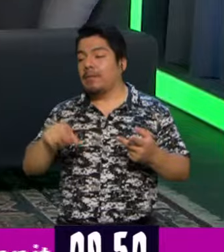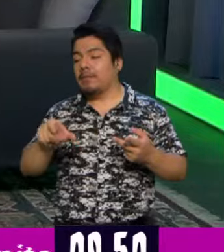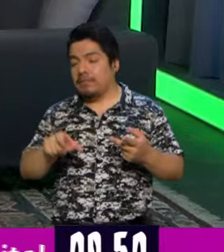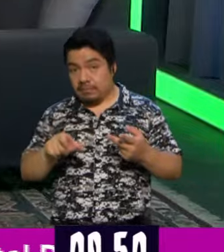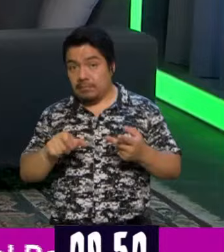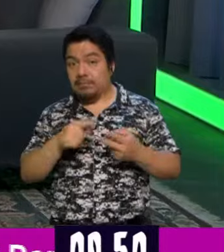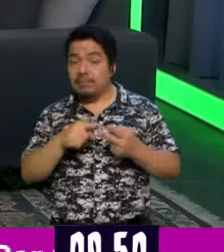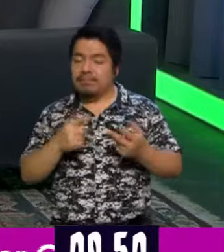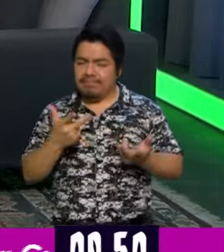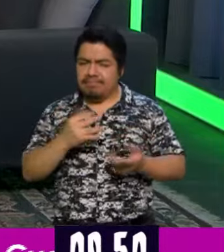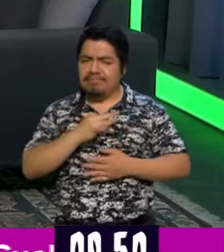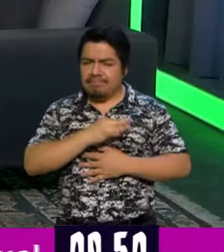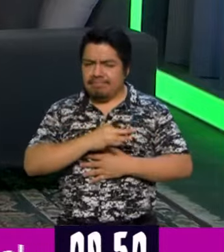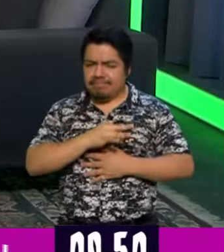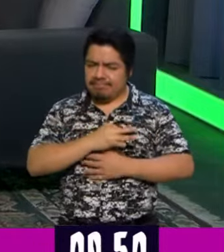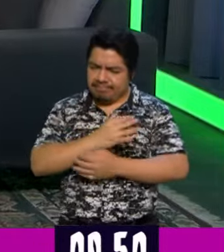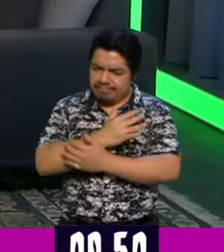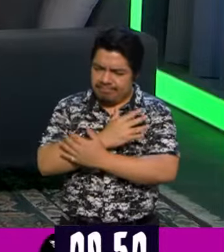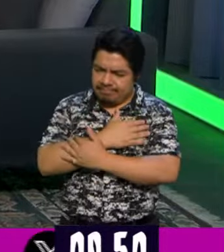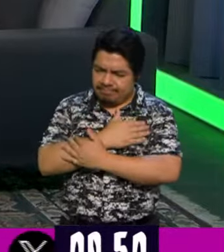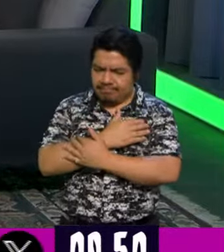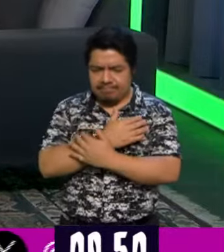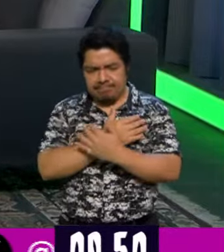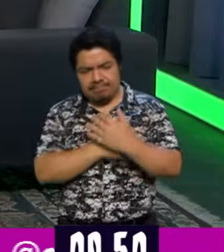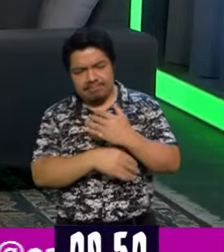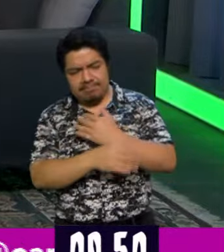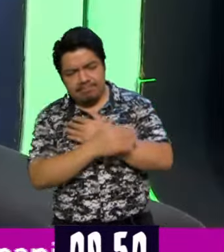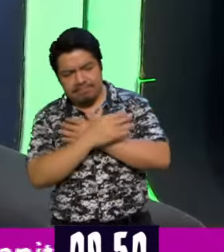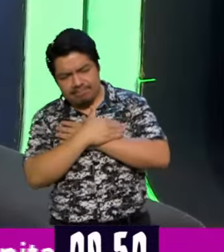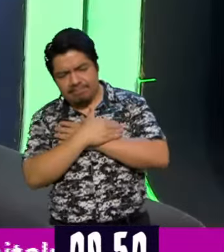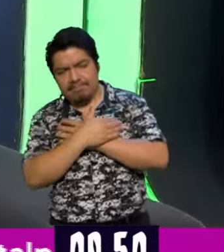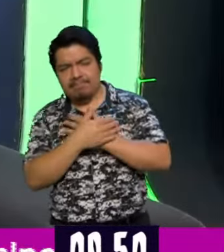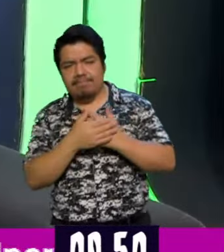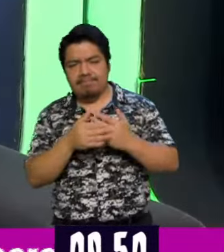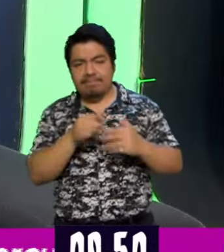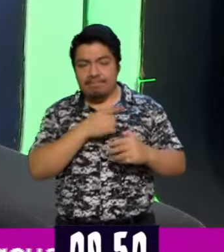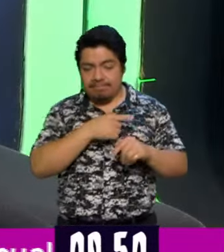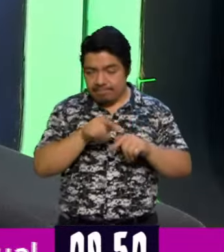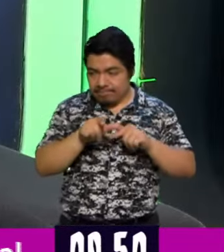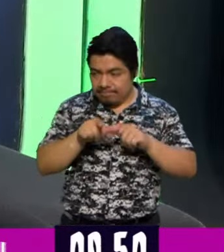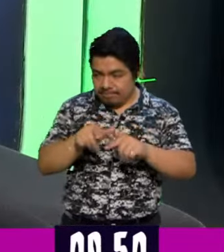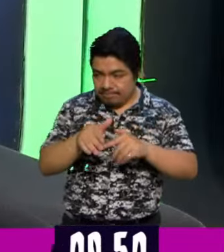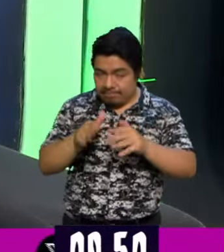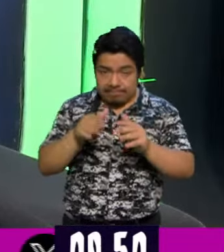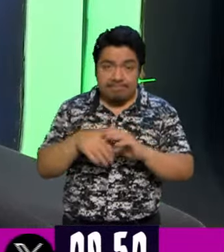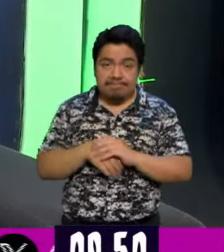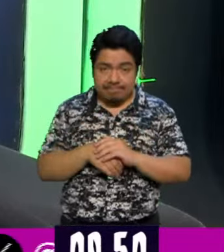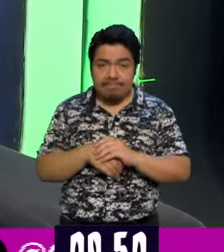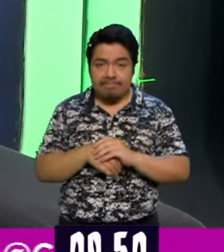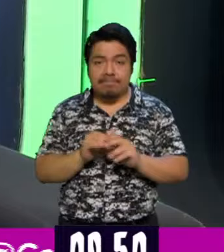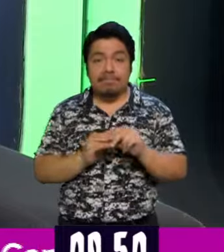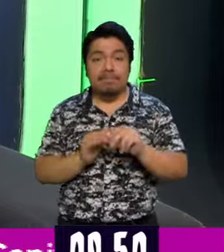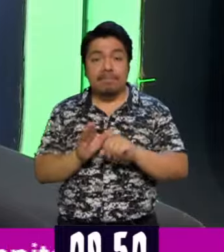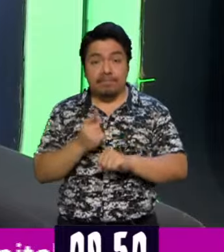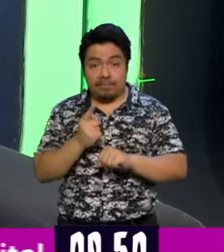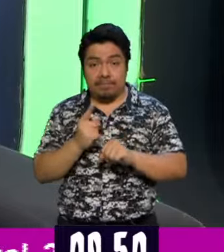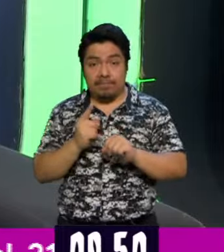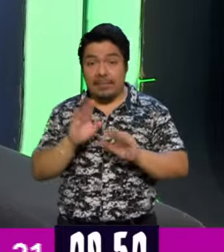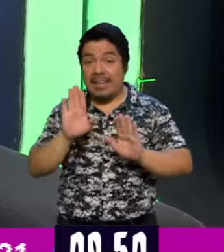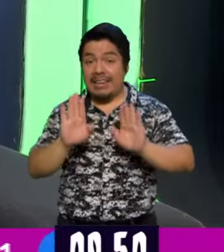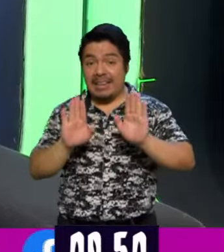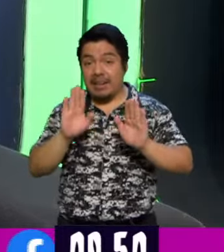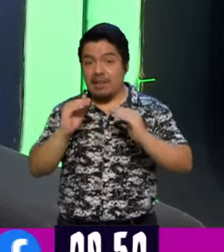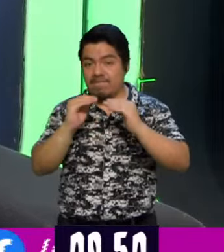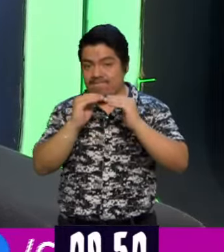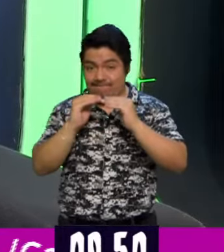roncobluyahoo.com.mx. Y hay que felicitarnos, hay que congratularnos y seguir adelante, porque además la democracia se construye,